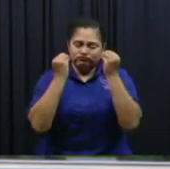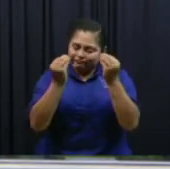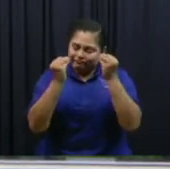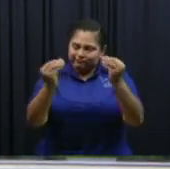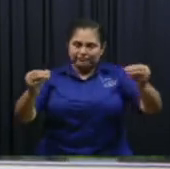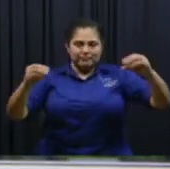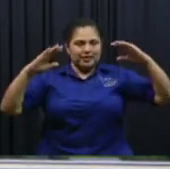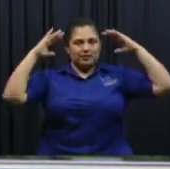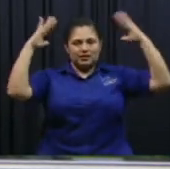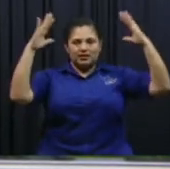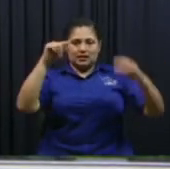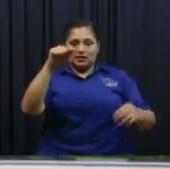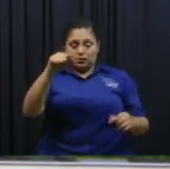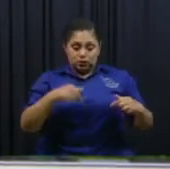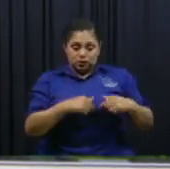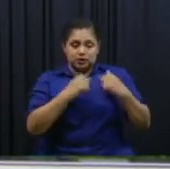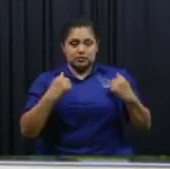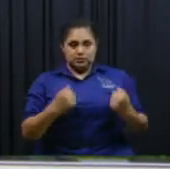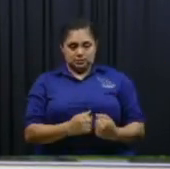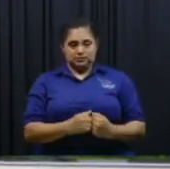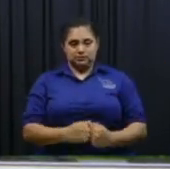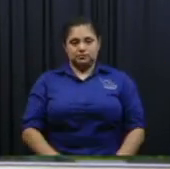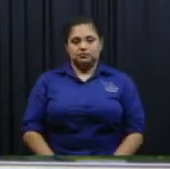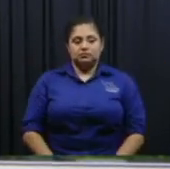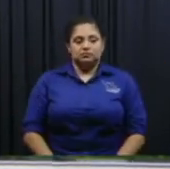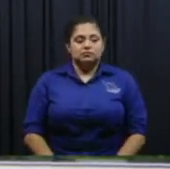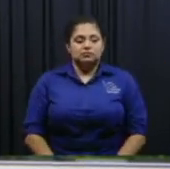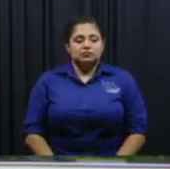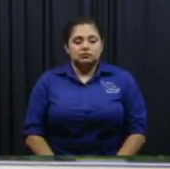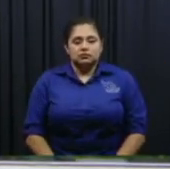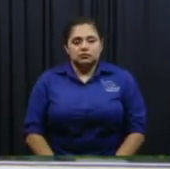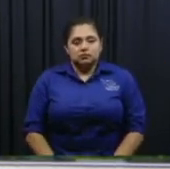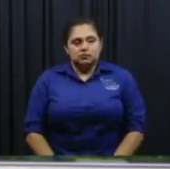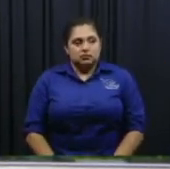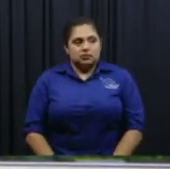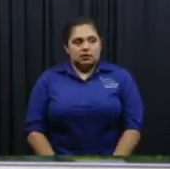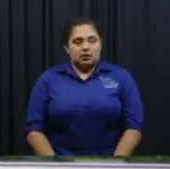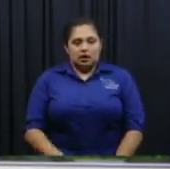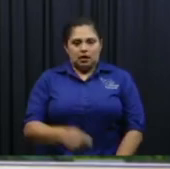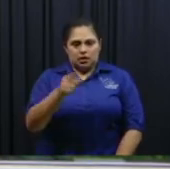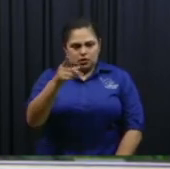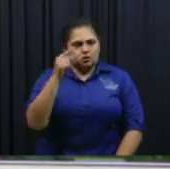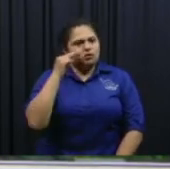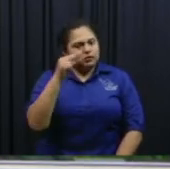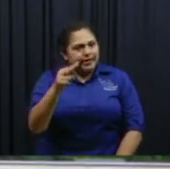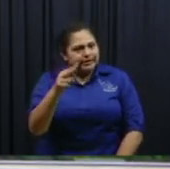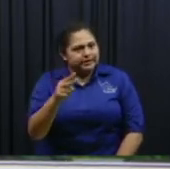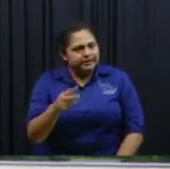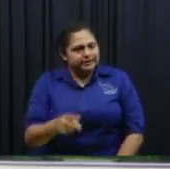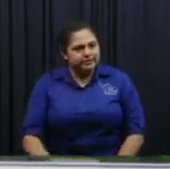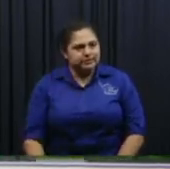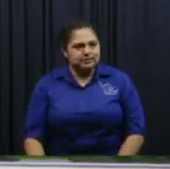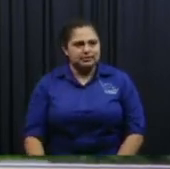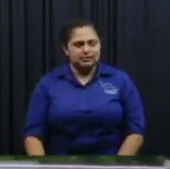abundantemente en tu corazón que se te quede